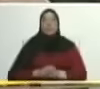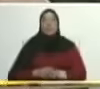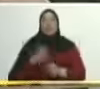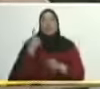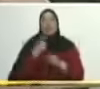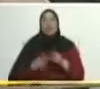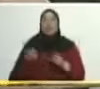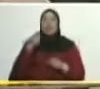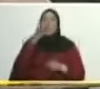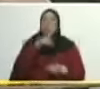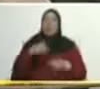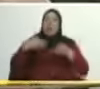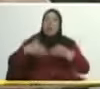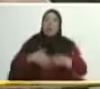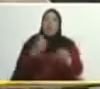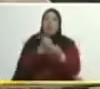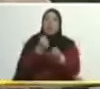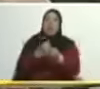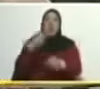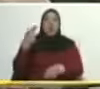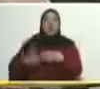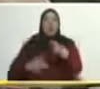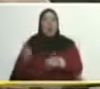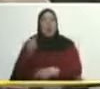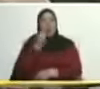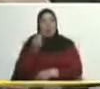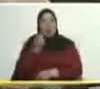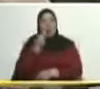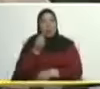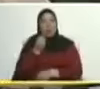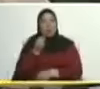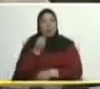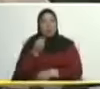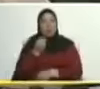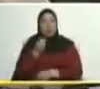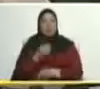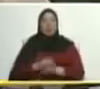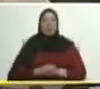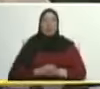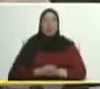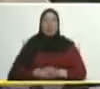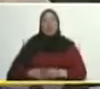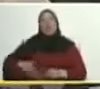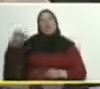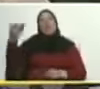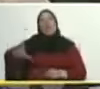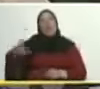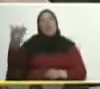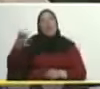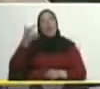tengo barcos para transportar esos alimentos. La conexión aérea es muy importante.